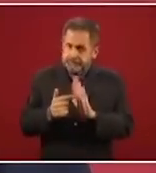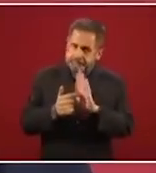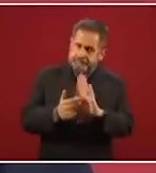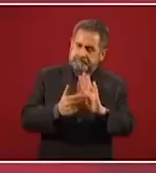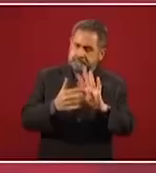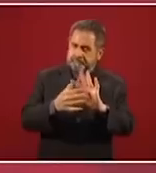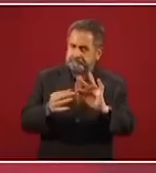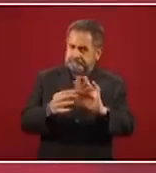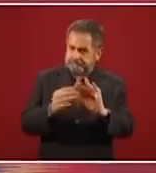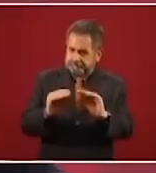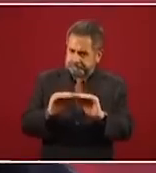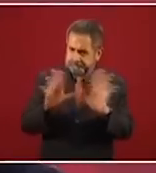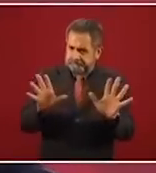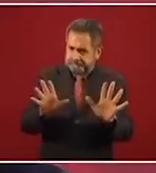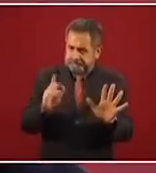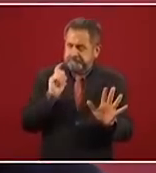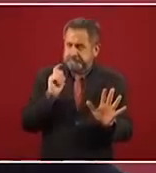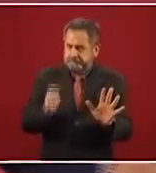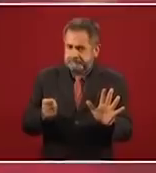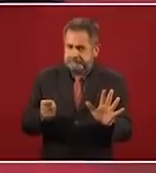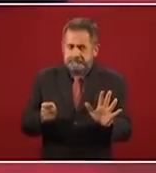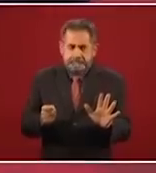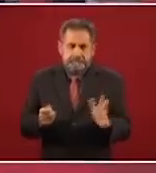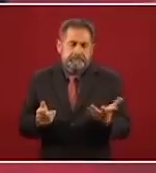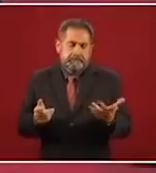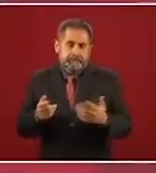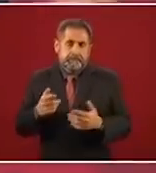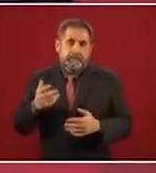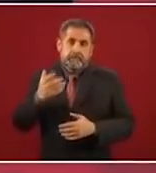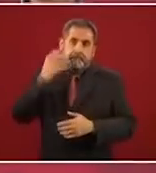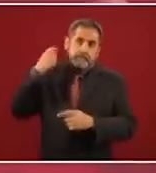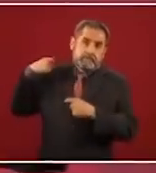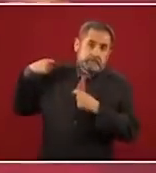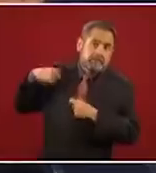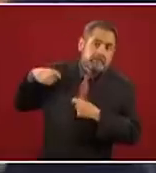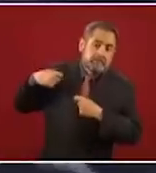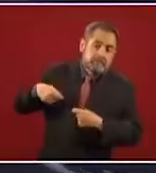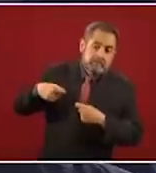manifiesto que nos tocó todavía